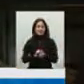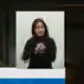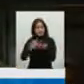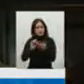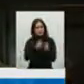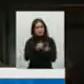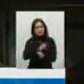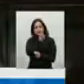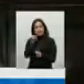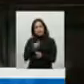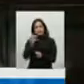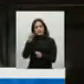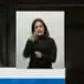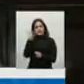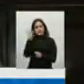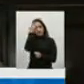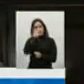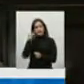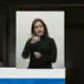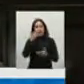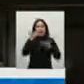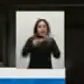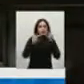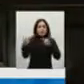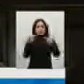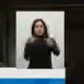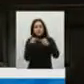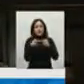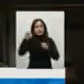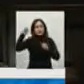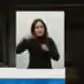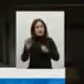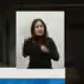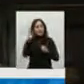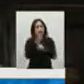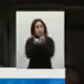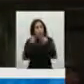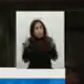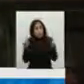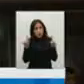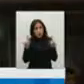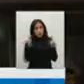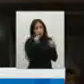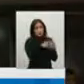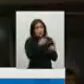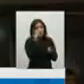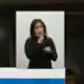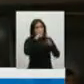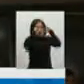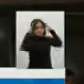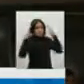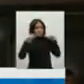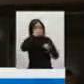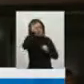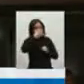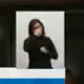entrado a debatir si está bien o mal procesada. Hasta ahora está ratificando que está bien procesada la